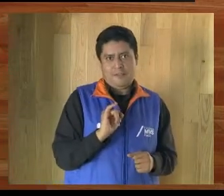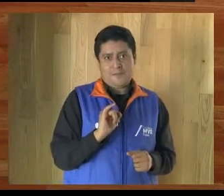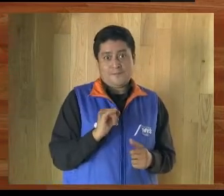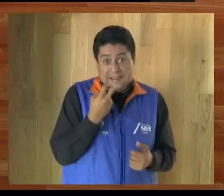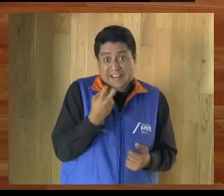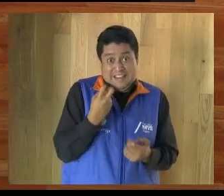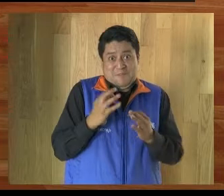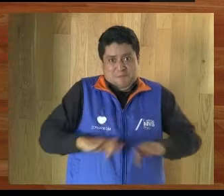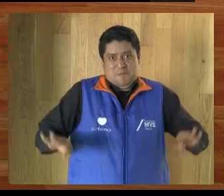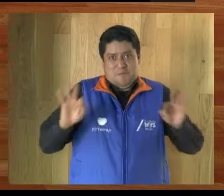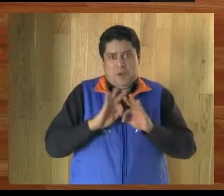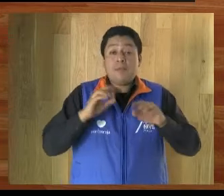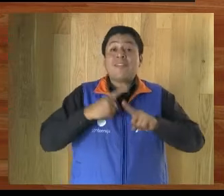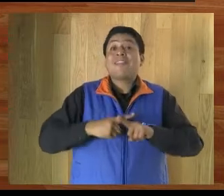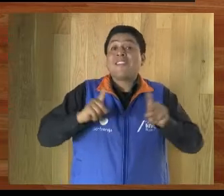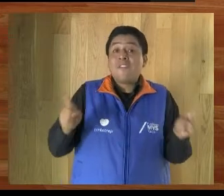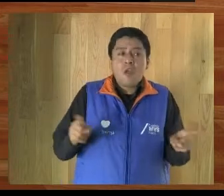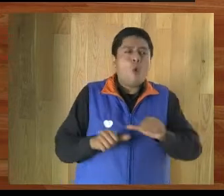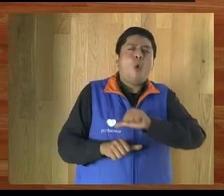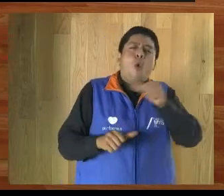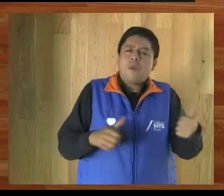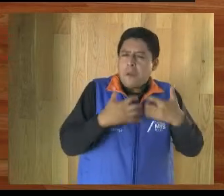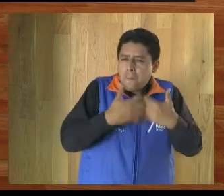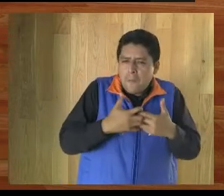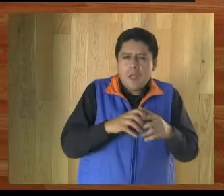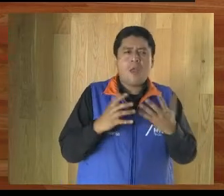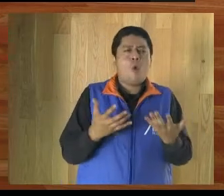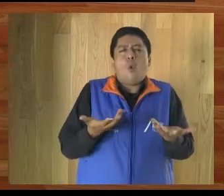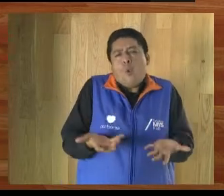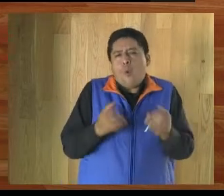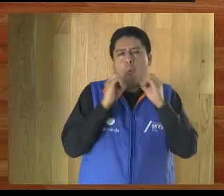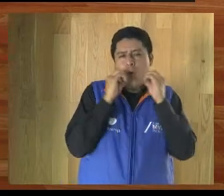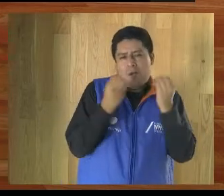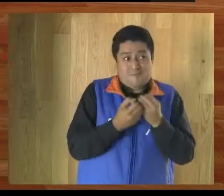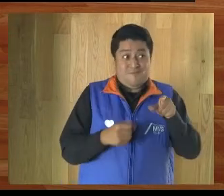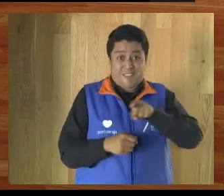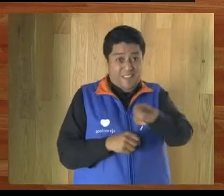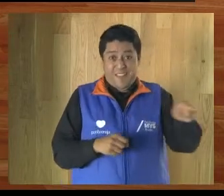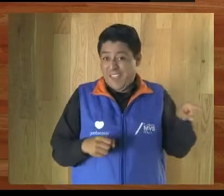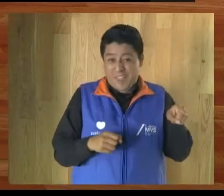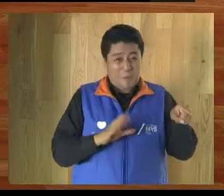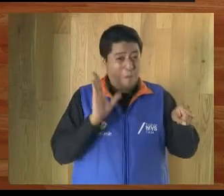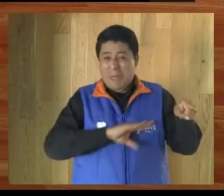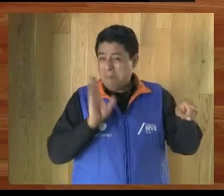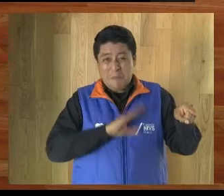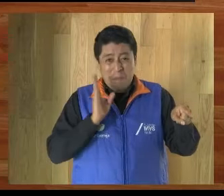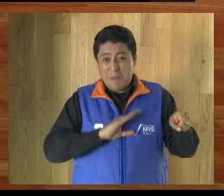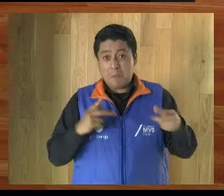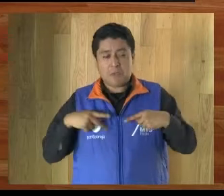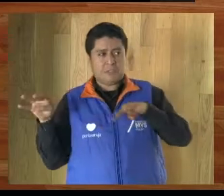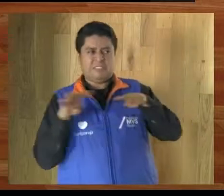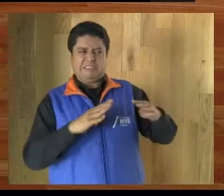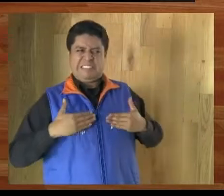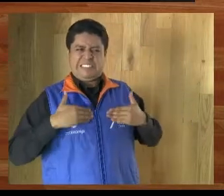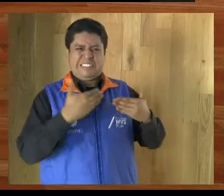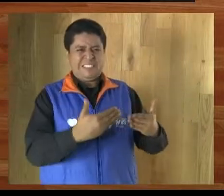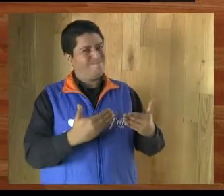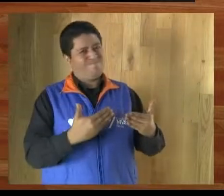rápida que otras empresas o organizaciones que tienen una reputación más débil. ¿Y